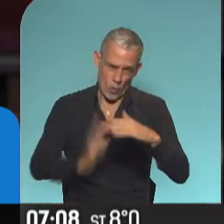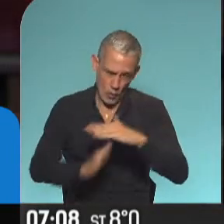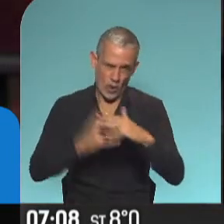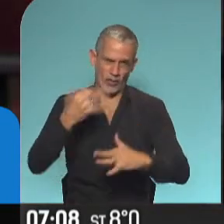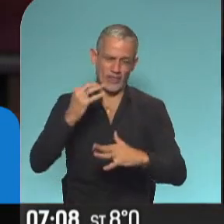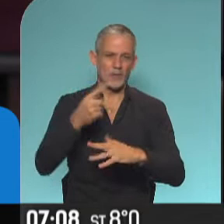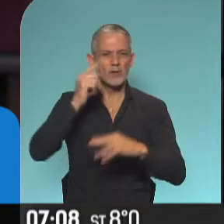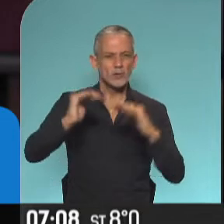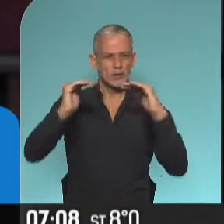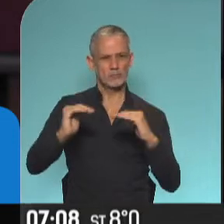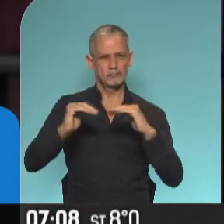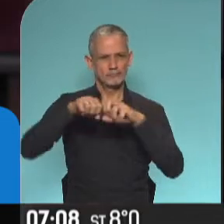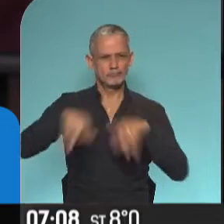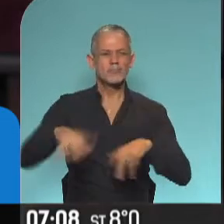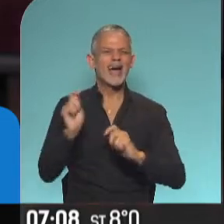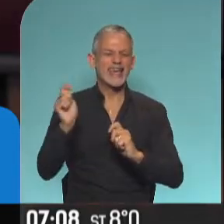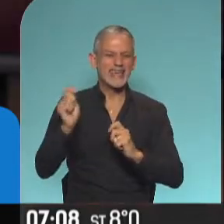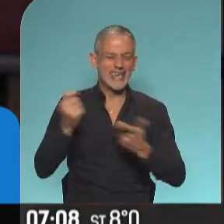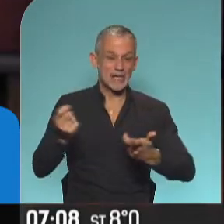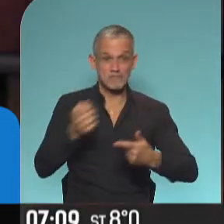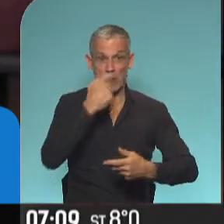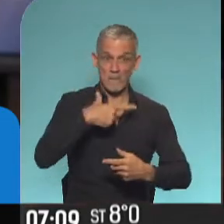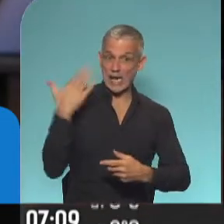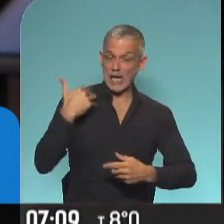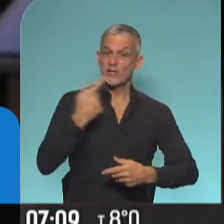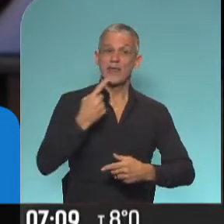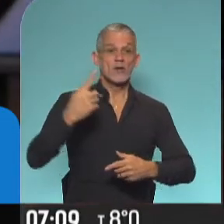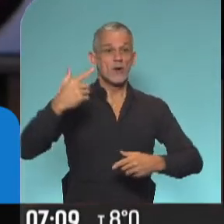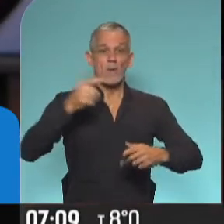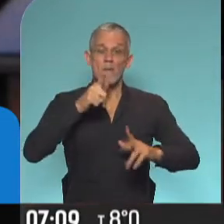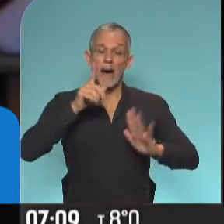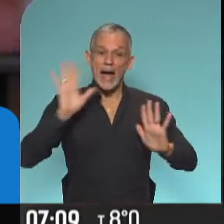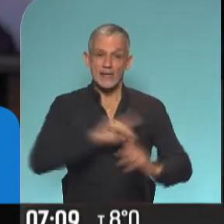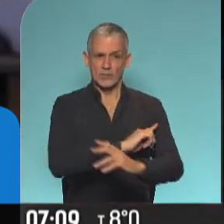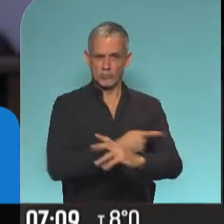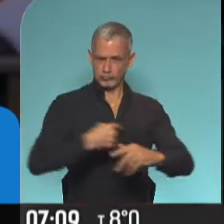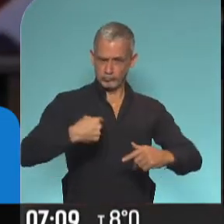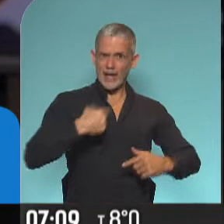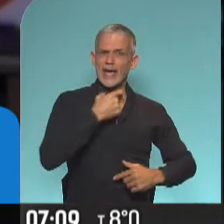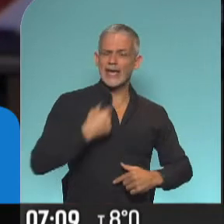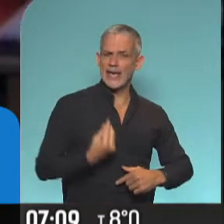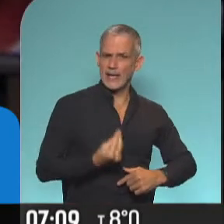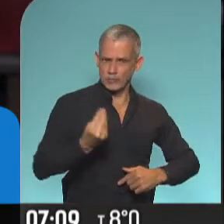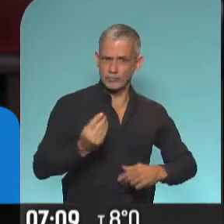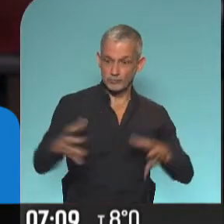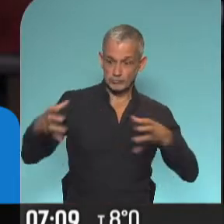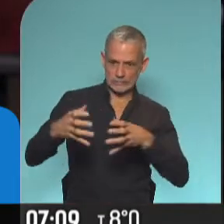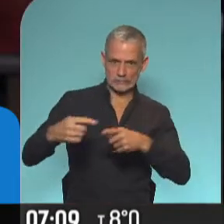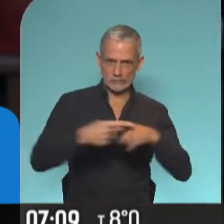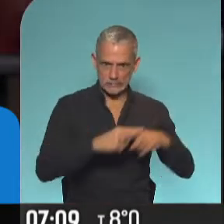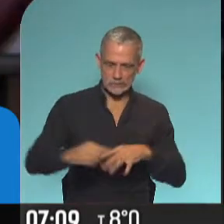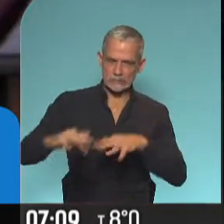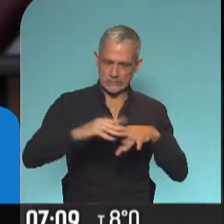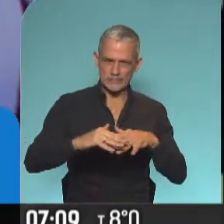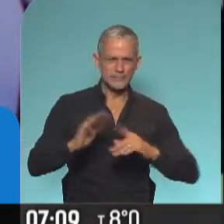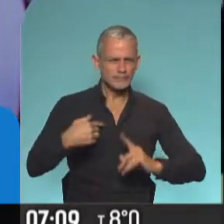conduzca y bueno, habrá que definir quién es. Macri ayer dio una muestra de fuerza, que hacia adentro hizo mucho ruido. Leía también en las últimas